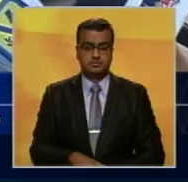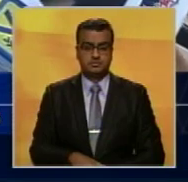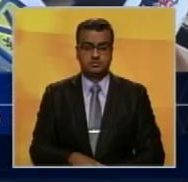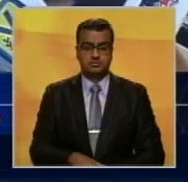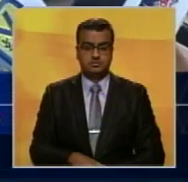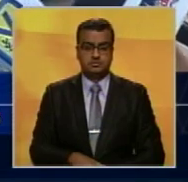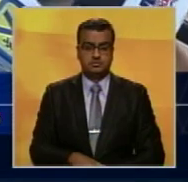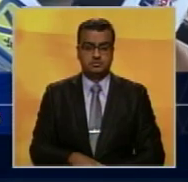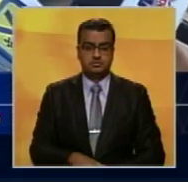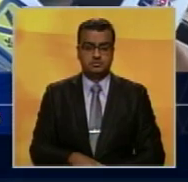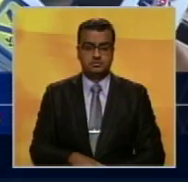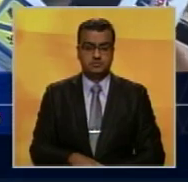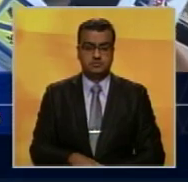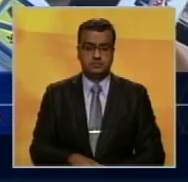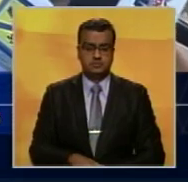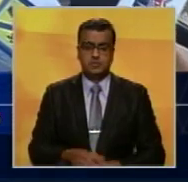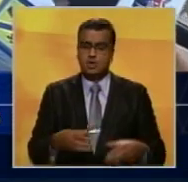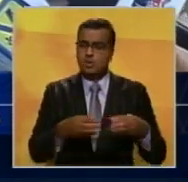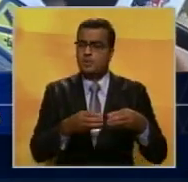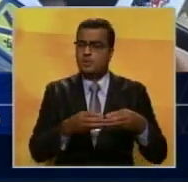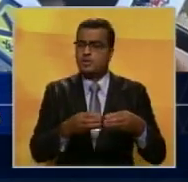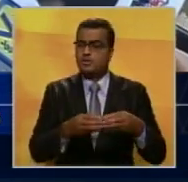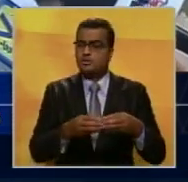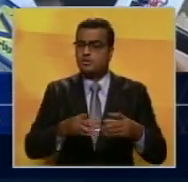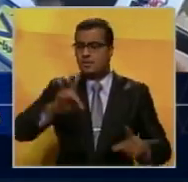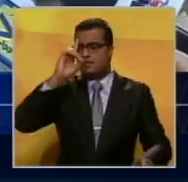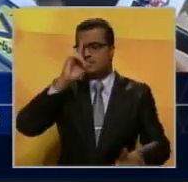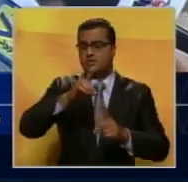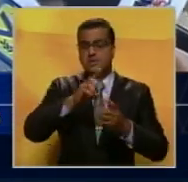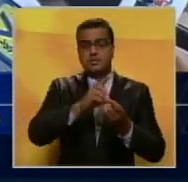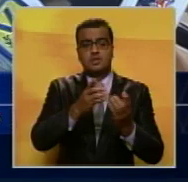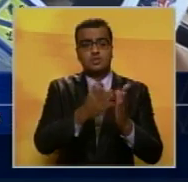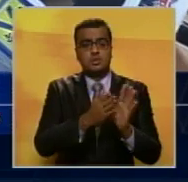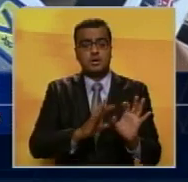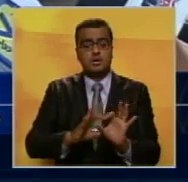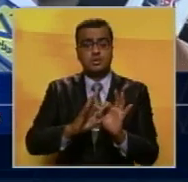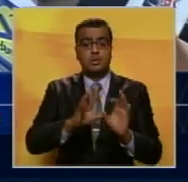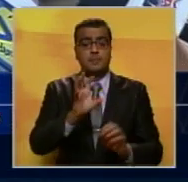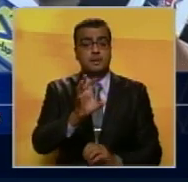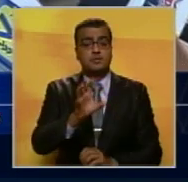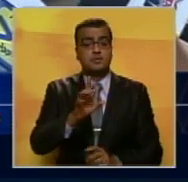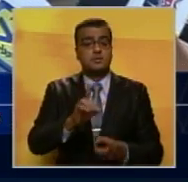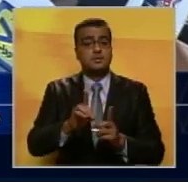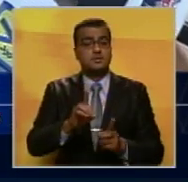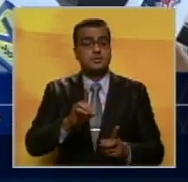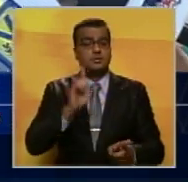con una visión de destruir la armonía y el país, porque a veces